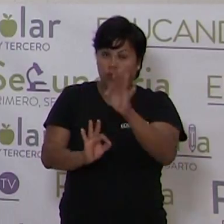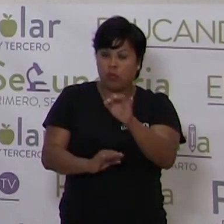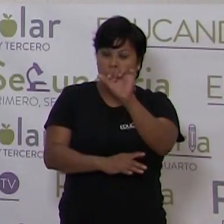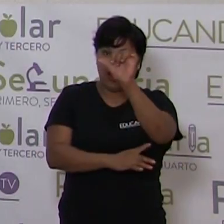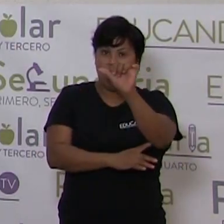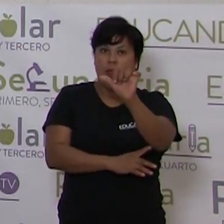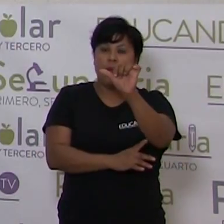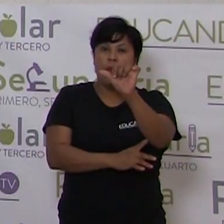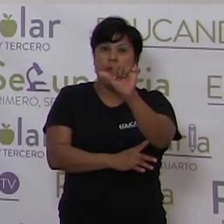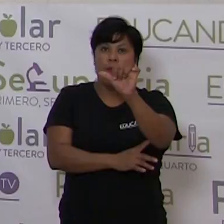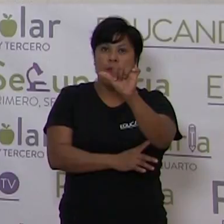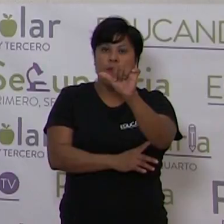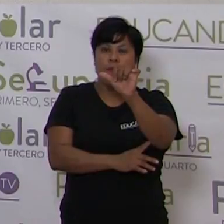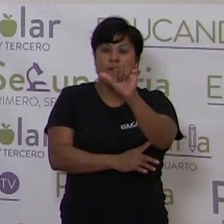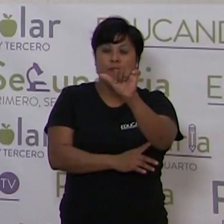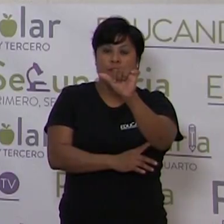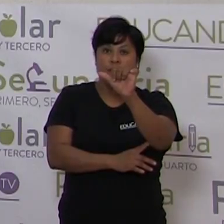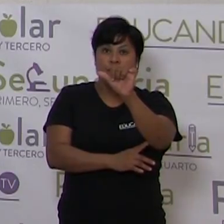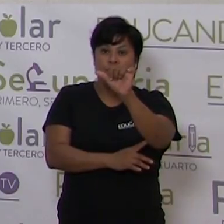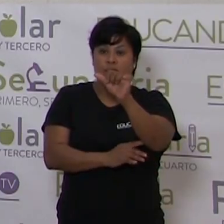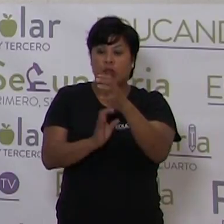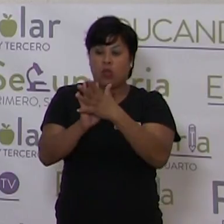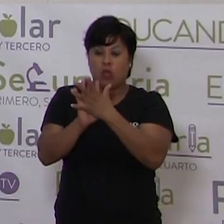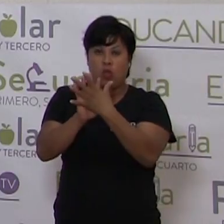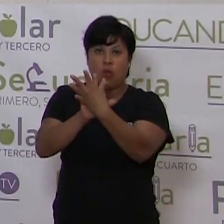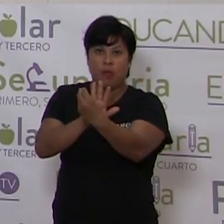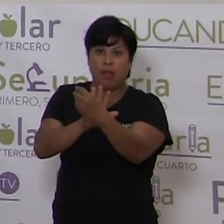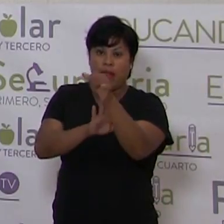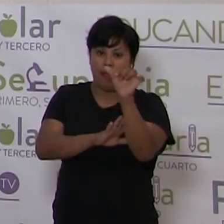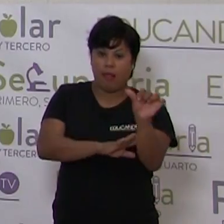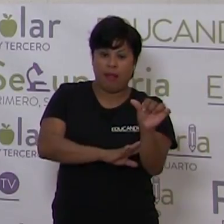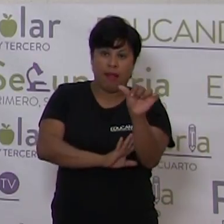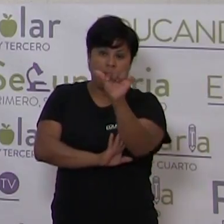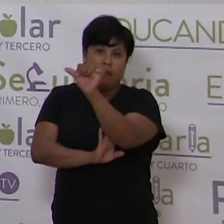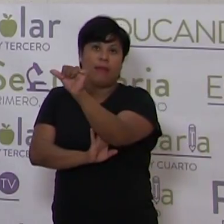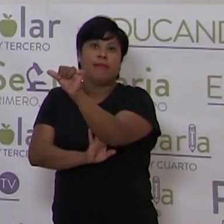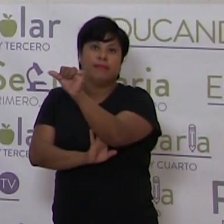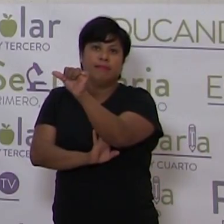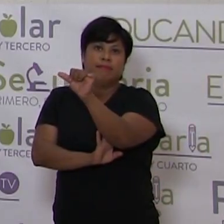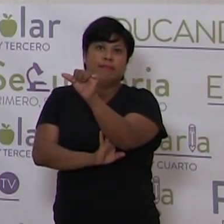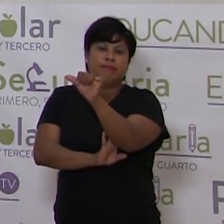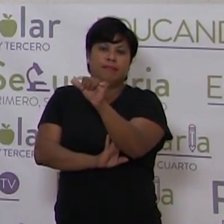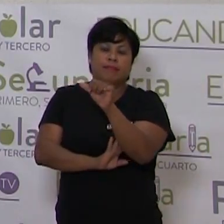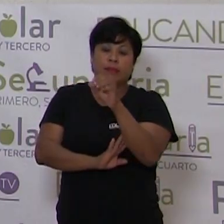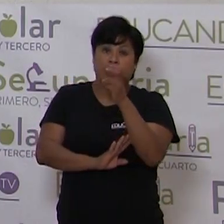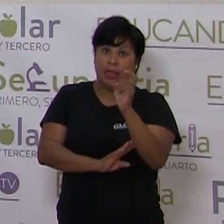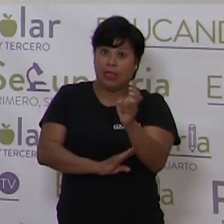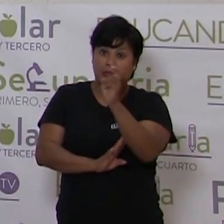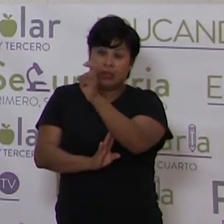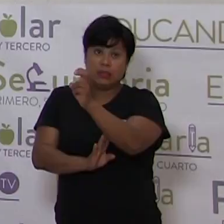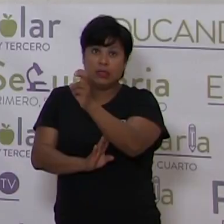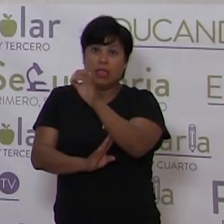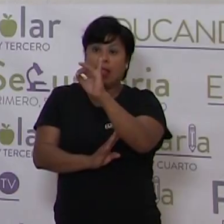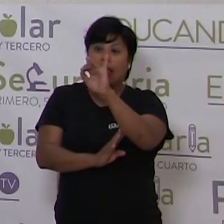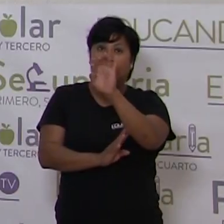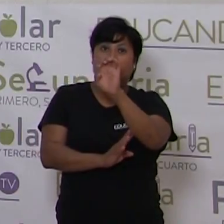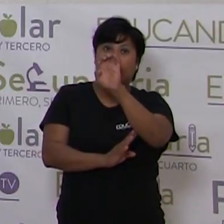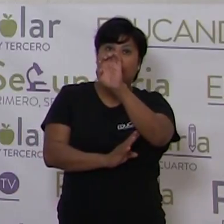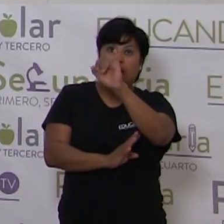A, vértices nueva copia A'. Estos son ejes